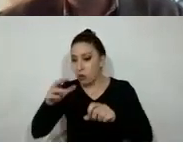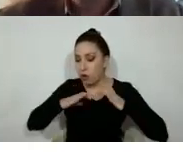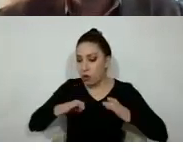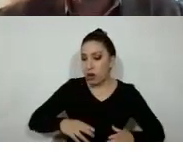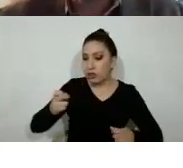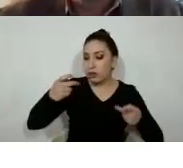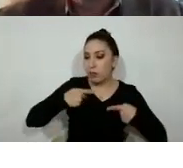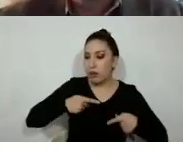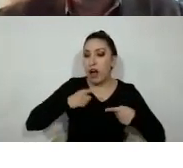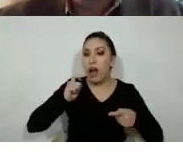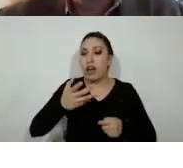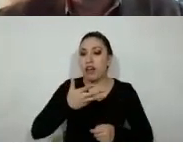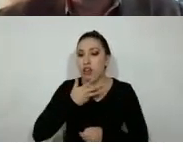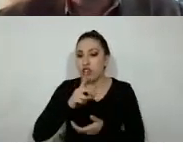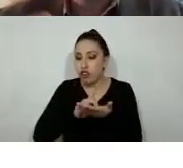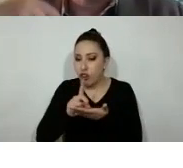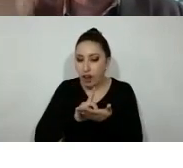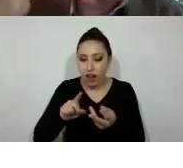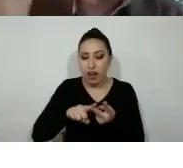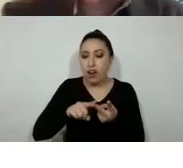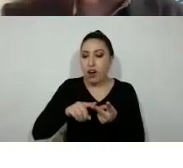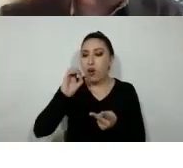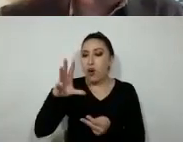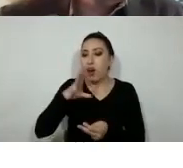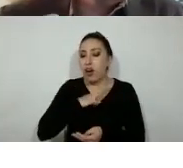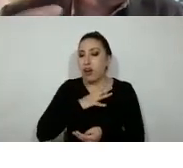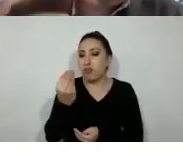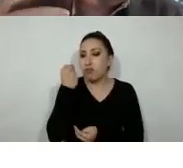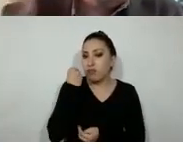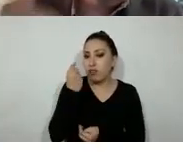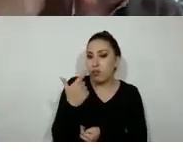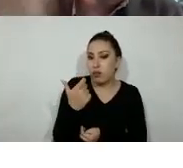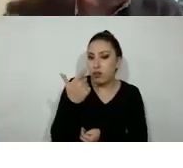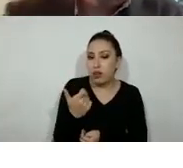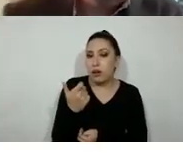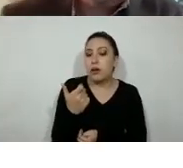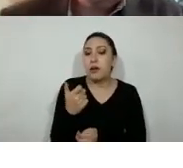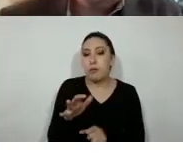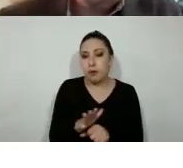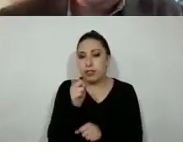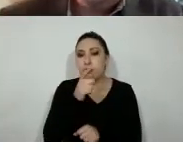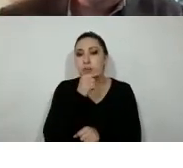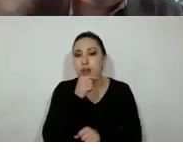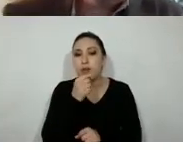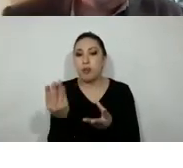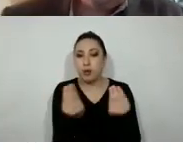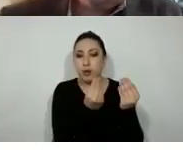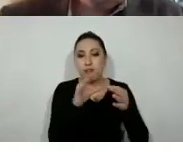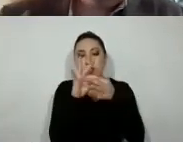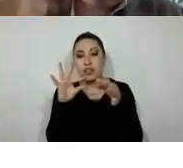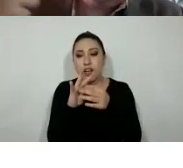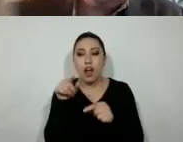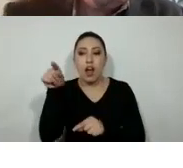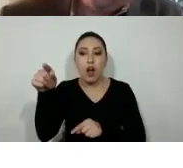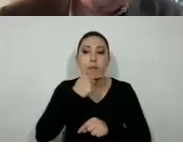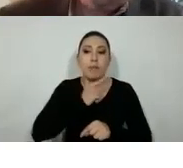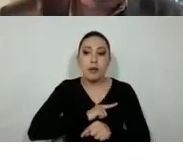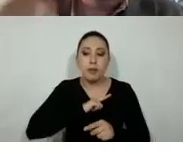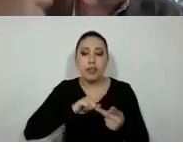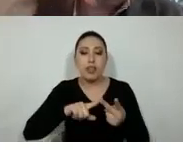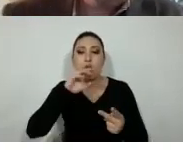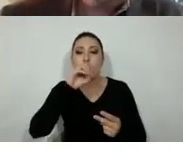¿no? Pero entonces acreditan el acto de molestia diciendo que estaba haciendo pipí, o que estaba tirando basura, o que